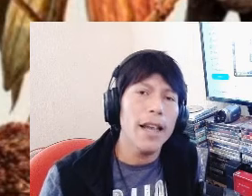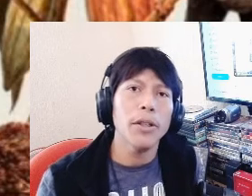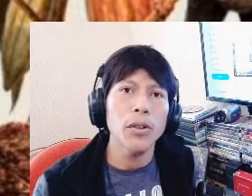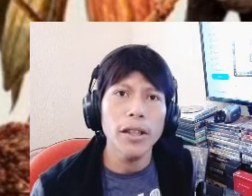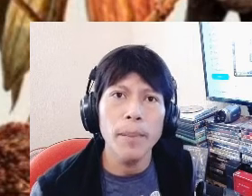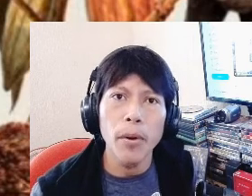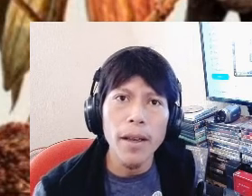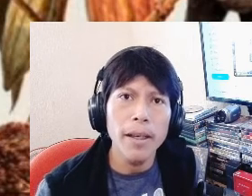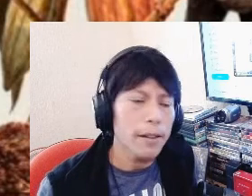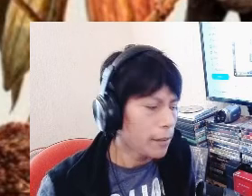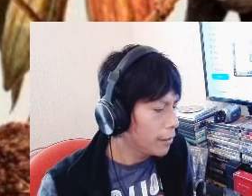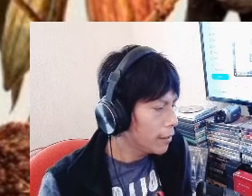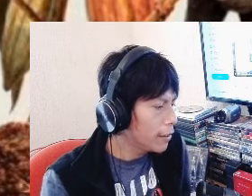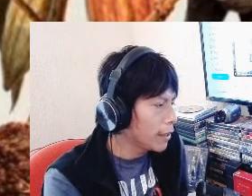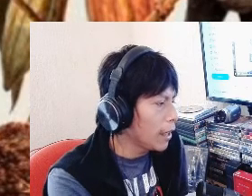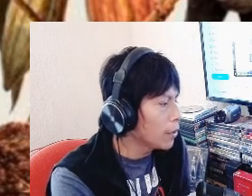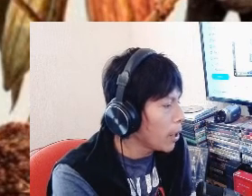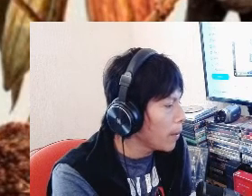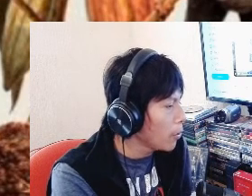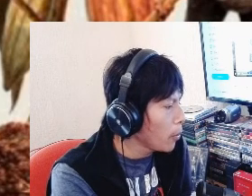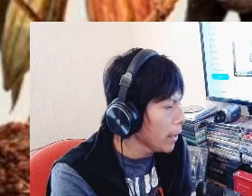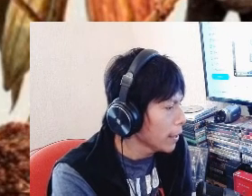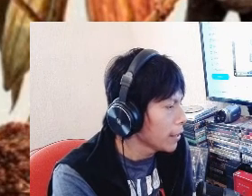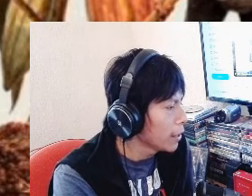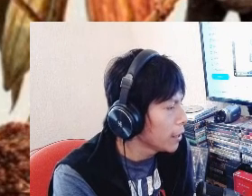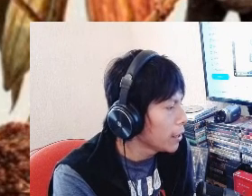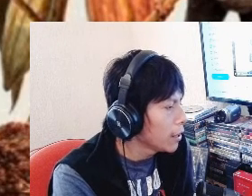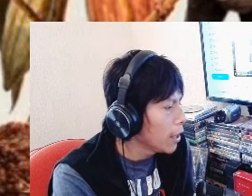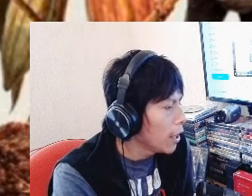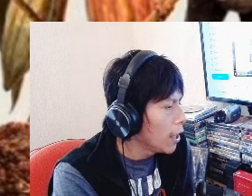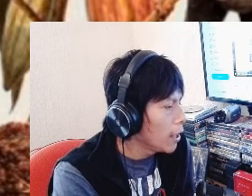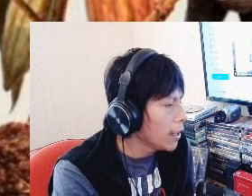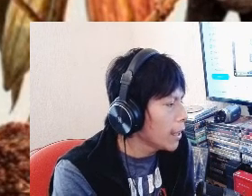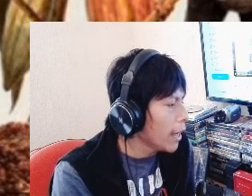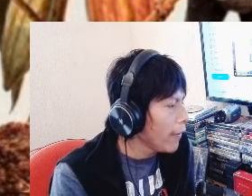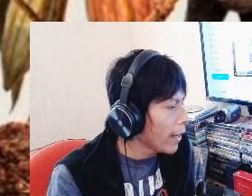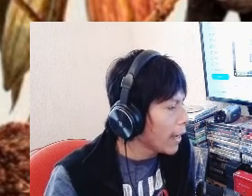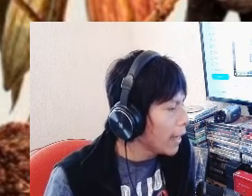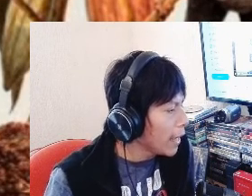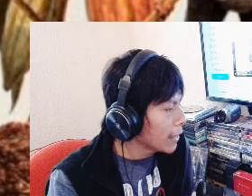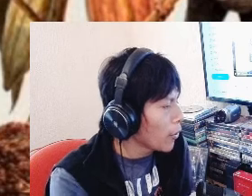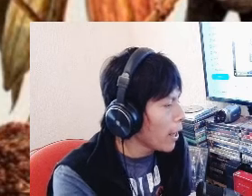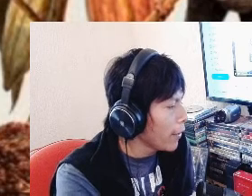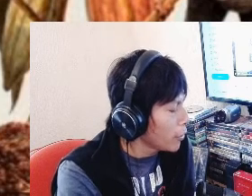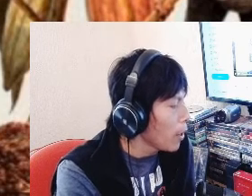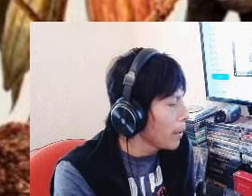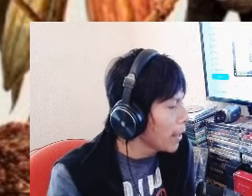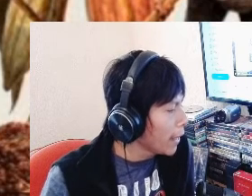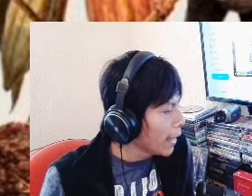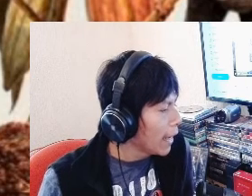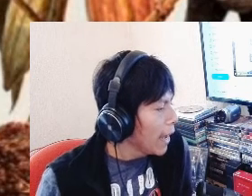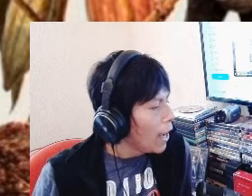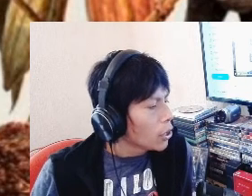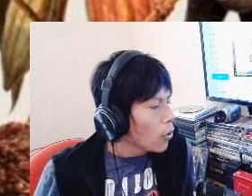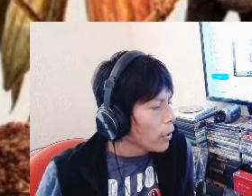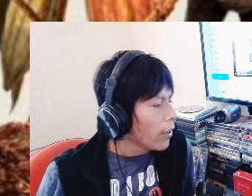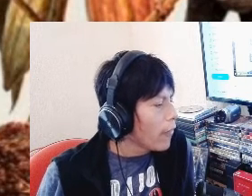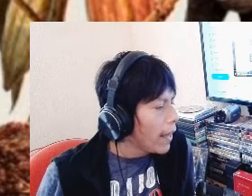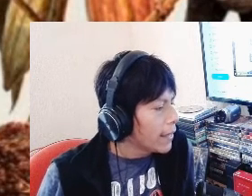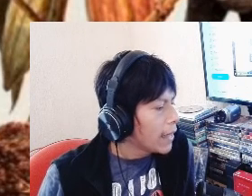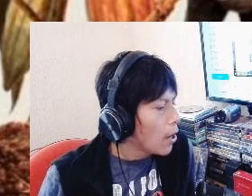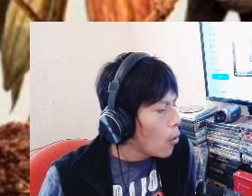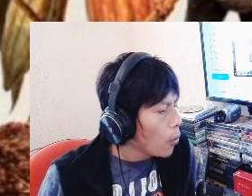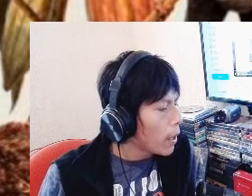ahora sí, la visión de este programa, del Sembrando Vida. Es increíble que solamente diga, es solo